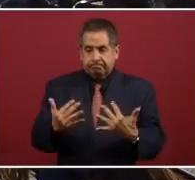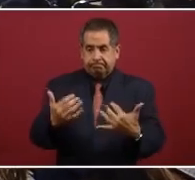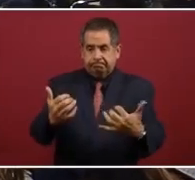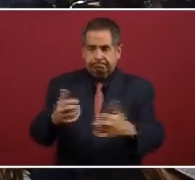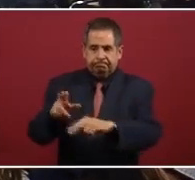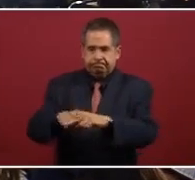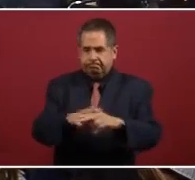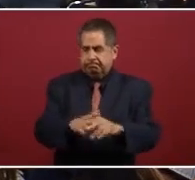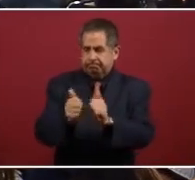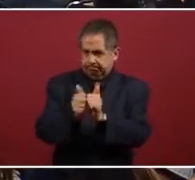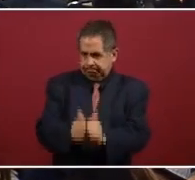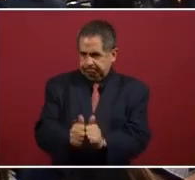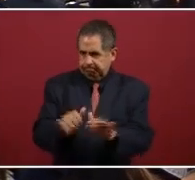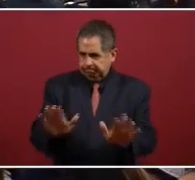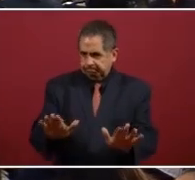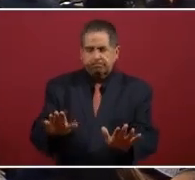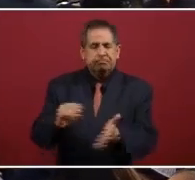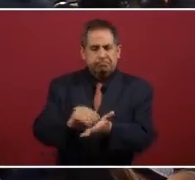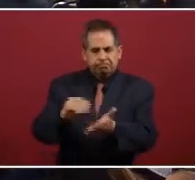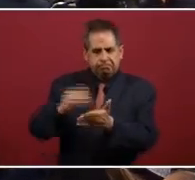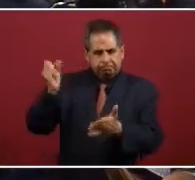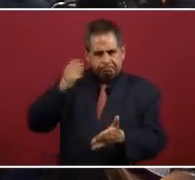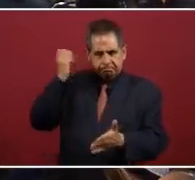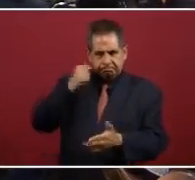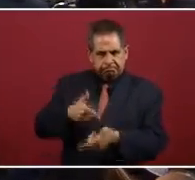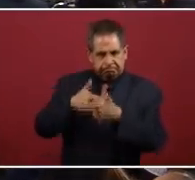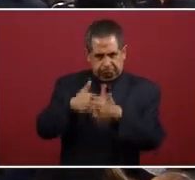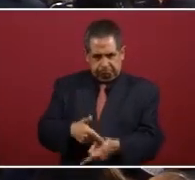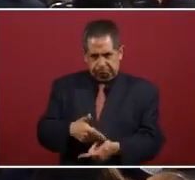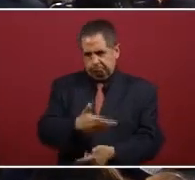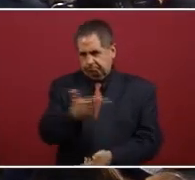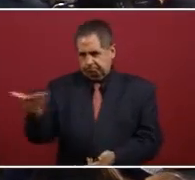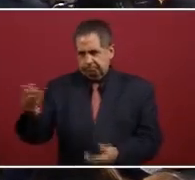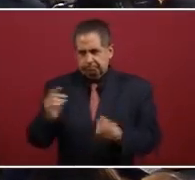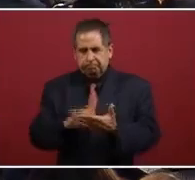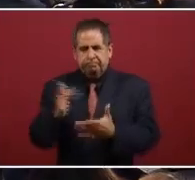de prensa. Muchas gracias.